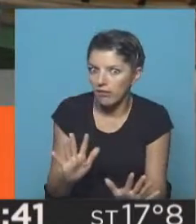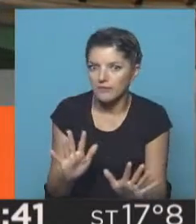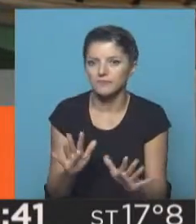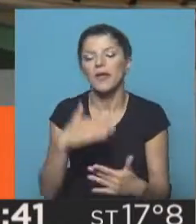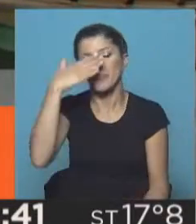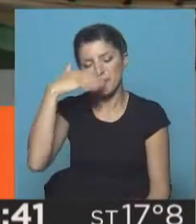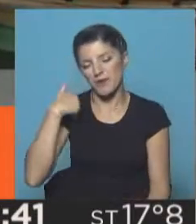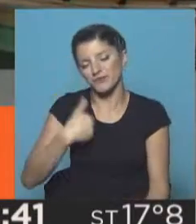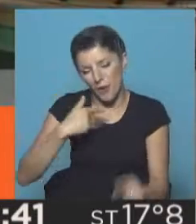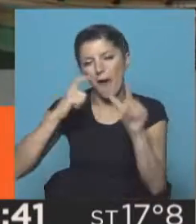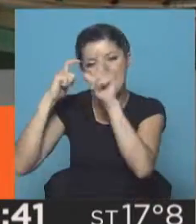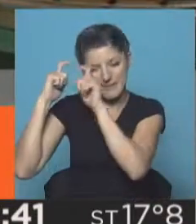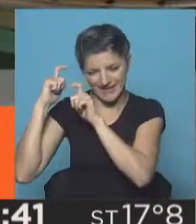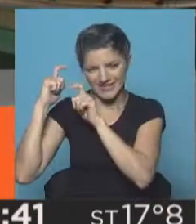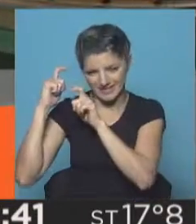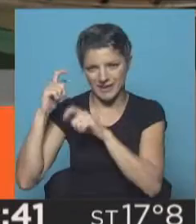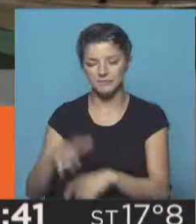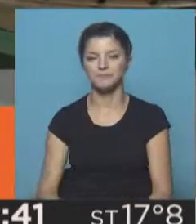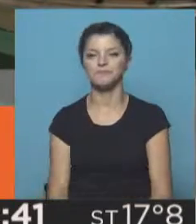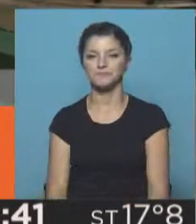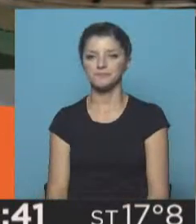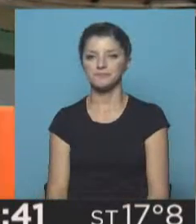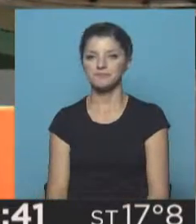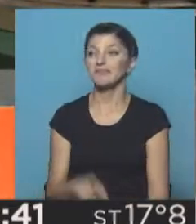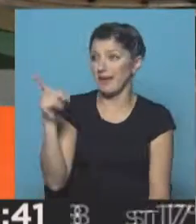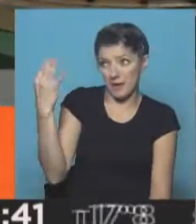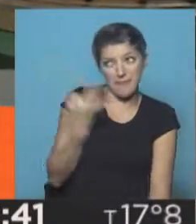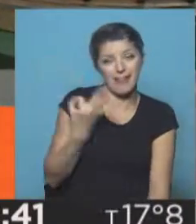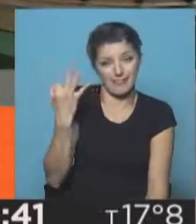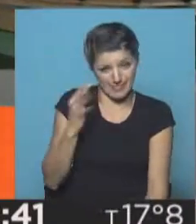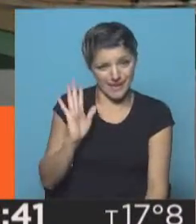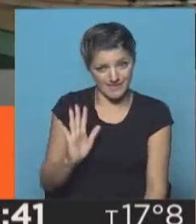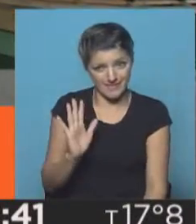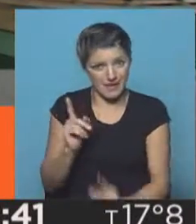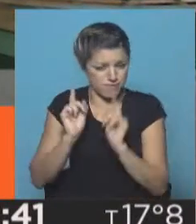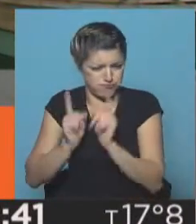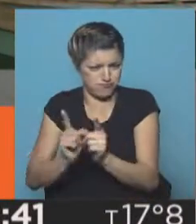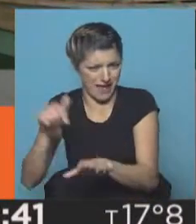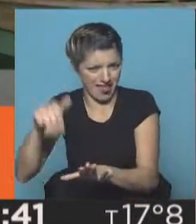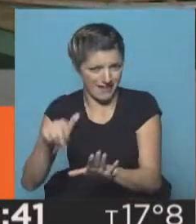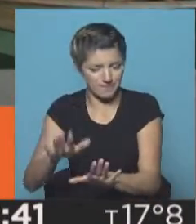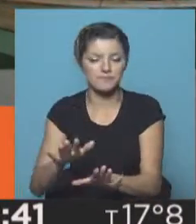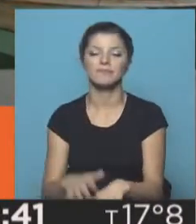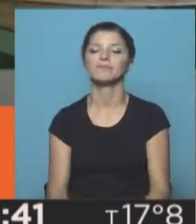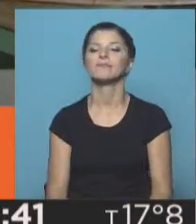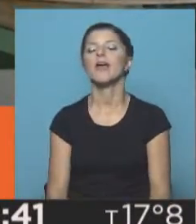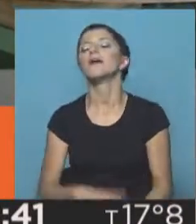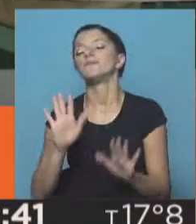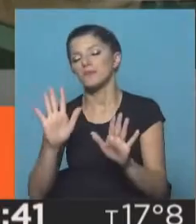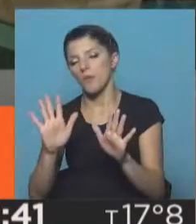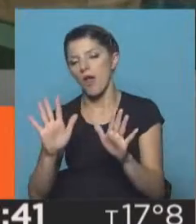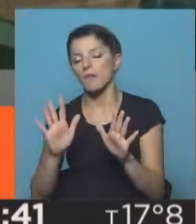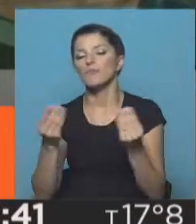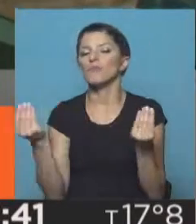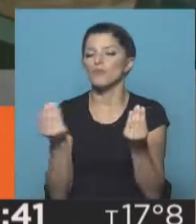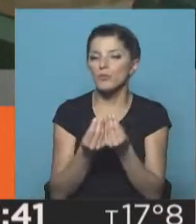la experiencia es que prácticamente eso es una verdad así muy arraigada y bueno, no hay muchos antecedentes realmente